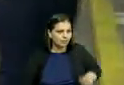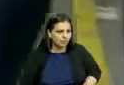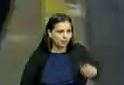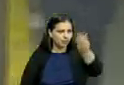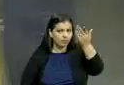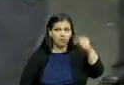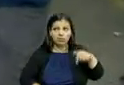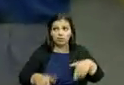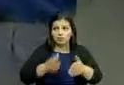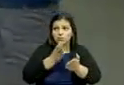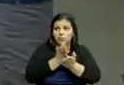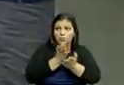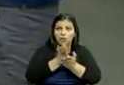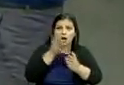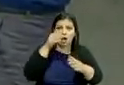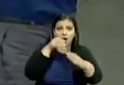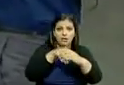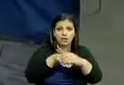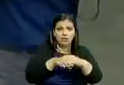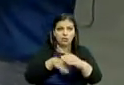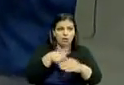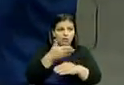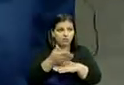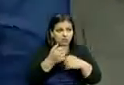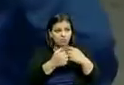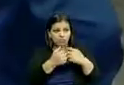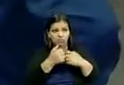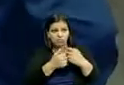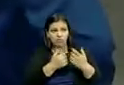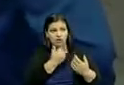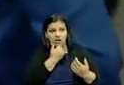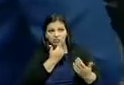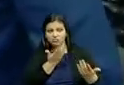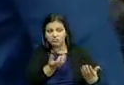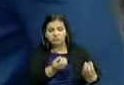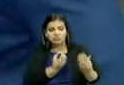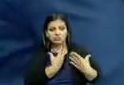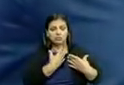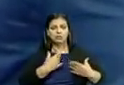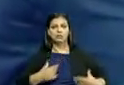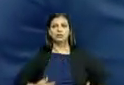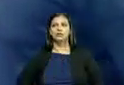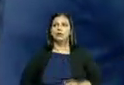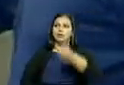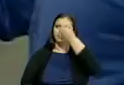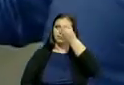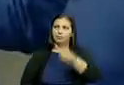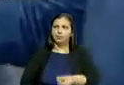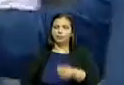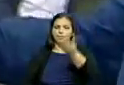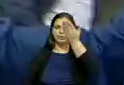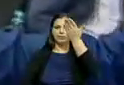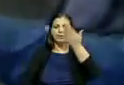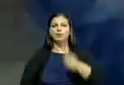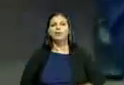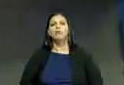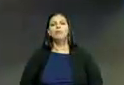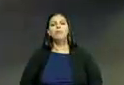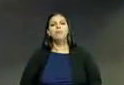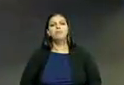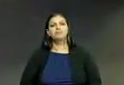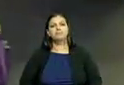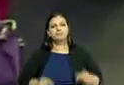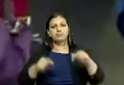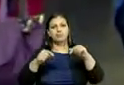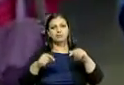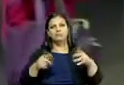acá en la terminal terrestre de guayaquil y la ubicada en el sector de pascuales bueno actualmente buenos días actualmente ninguna cooperativa de las